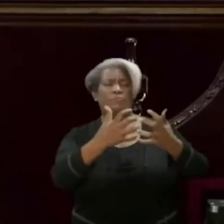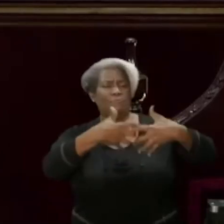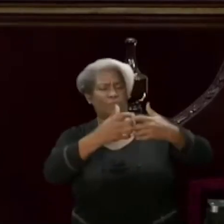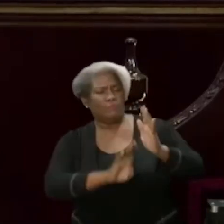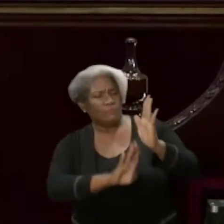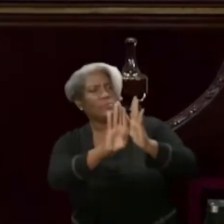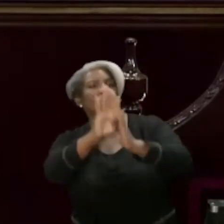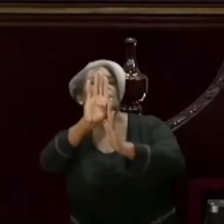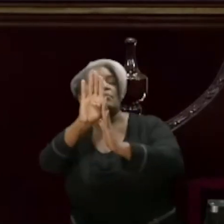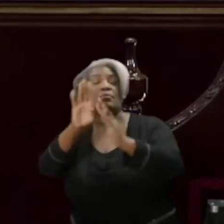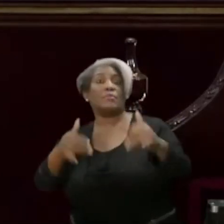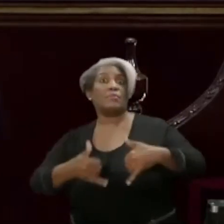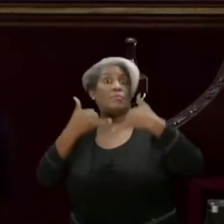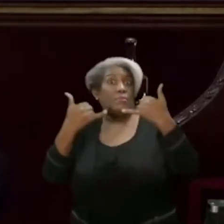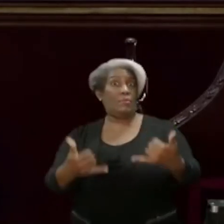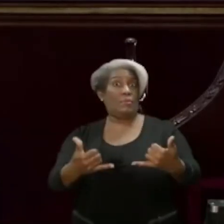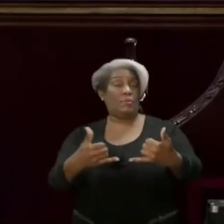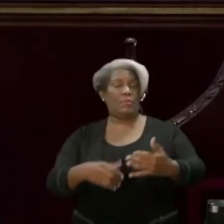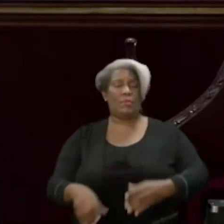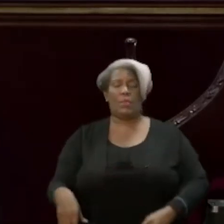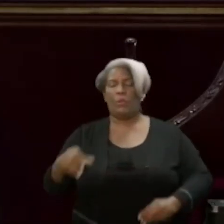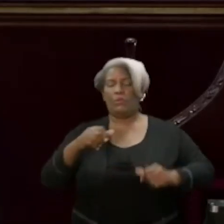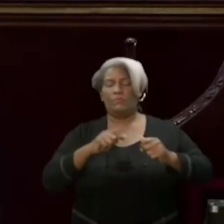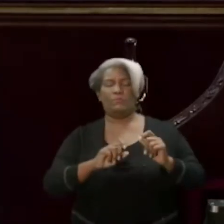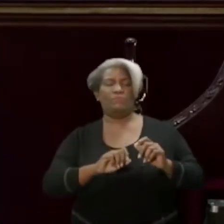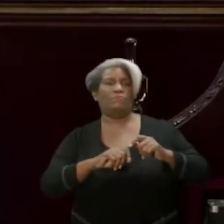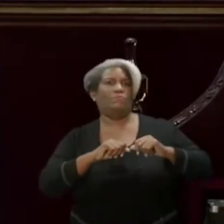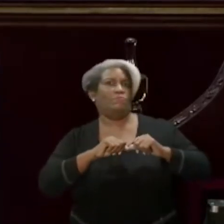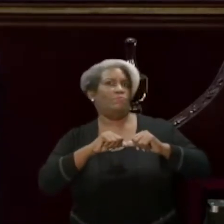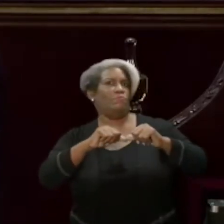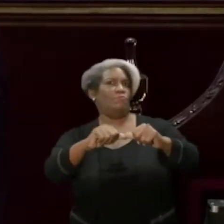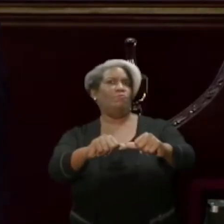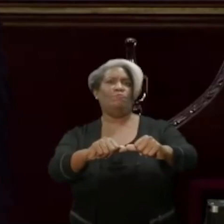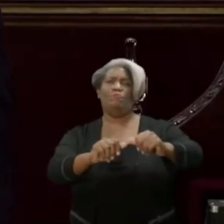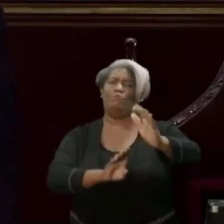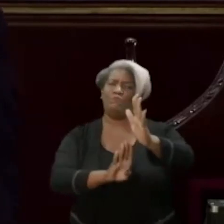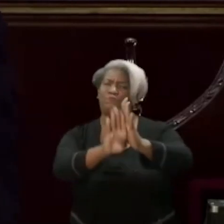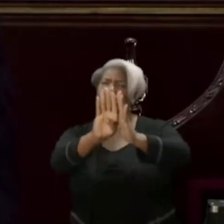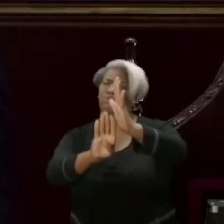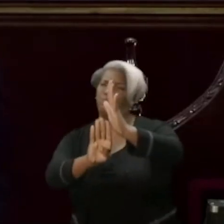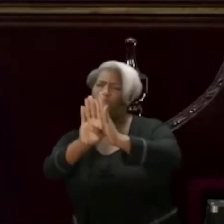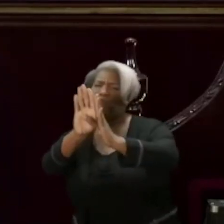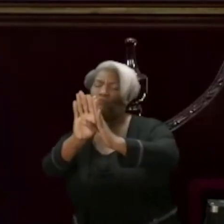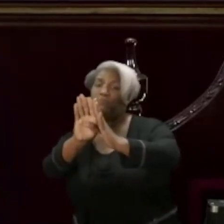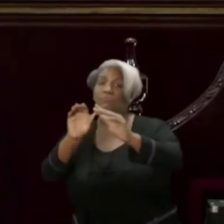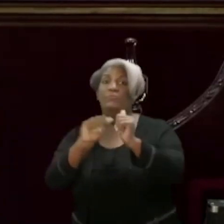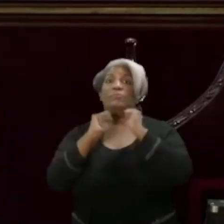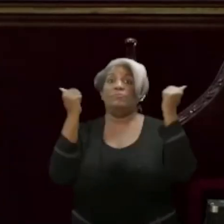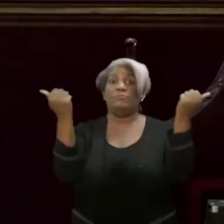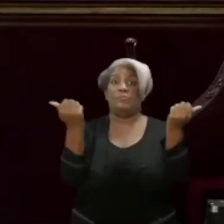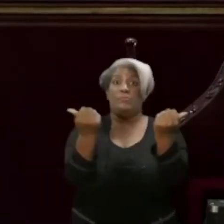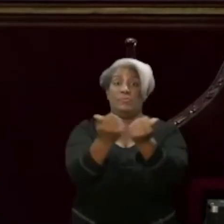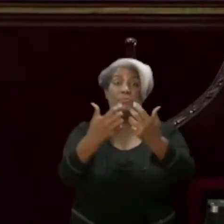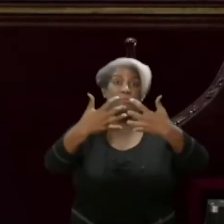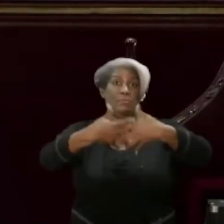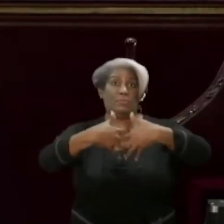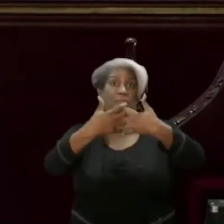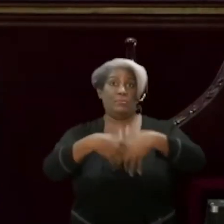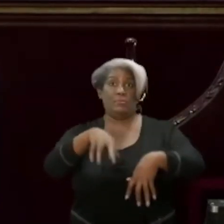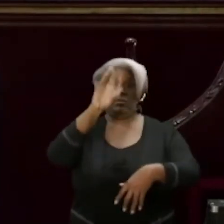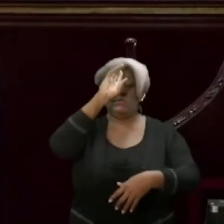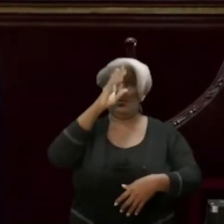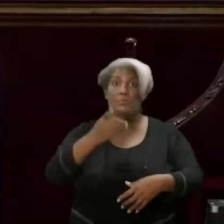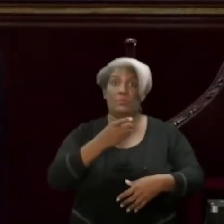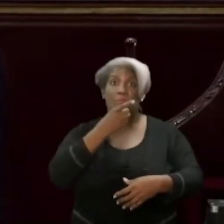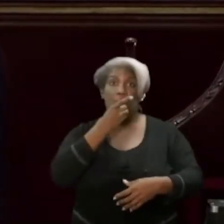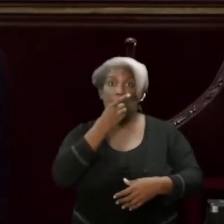tenemos inversiones históricas en el sector de la industria nacional. La Asociación de Industrias de la República Dominicana